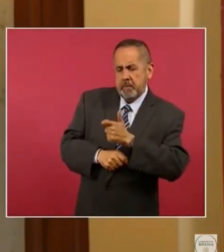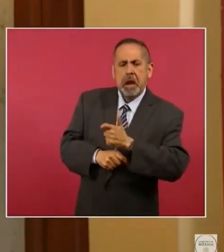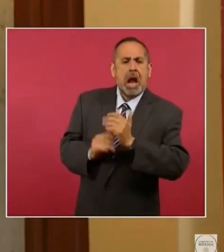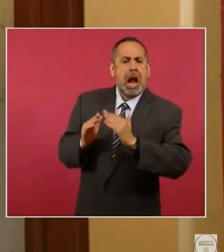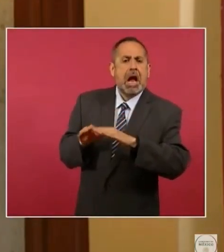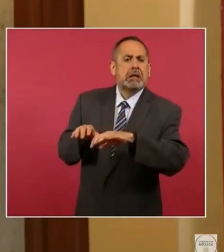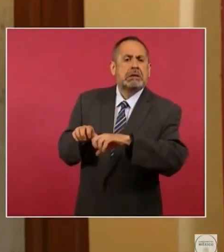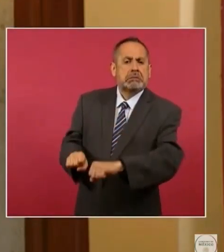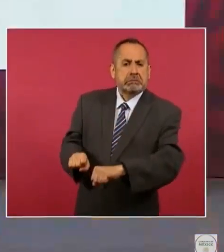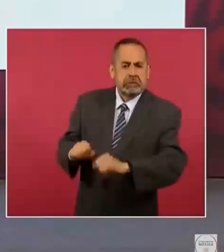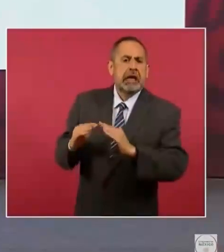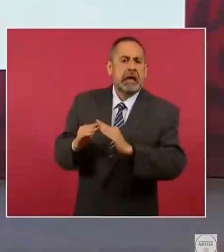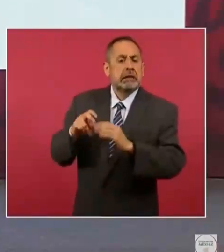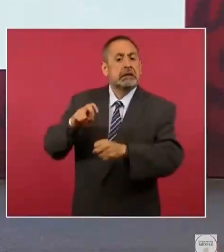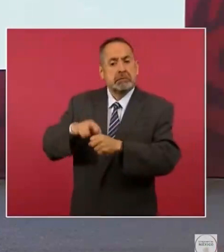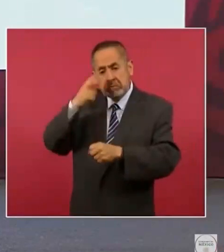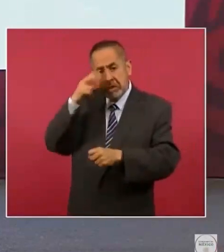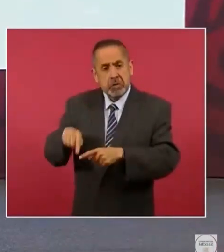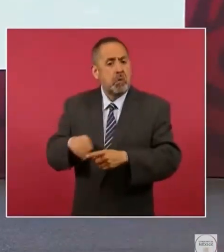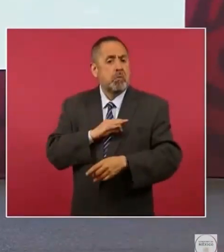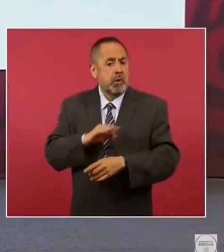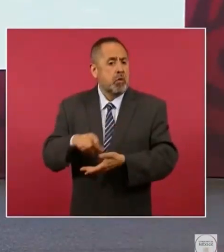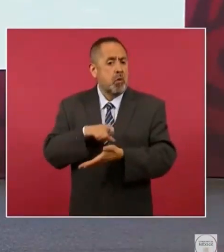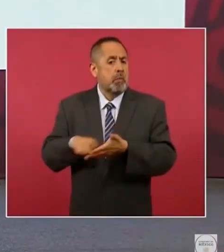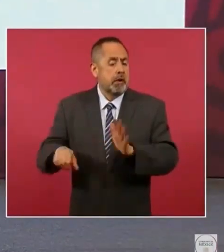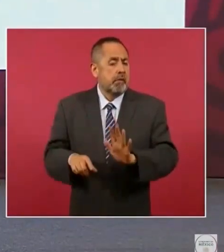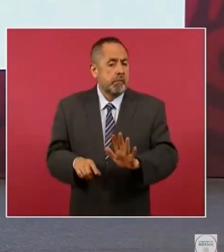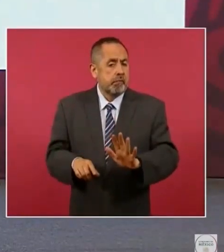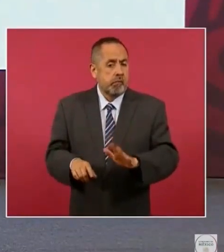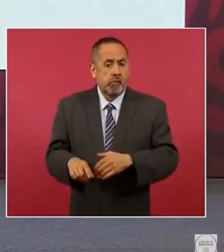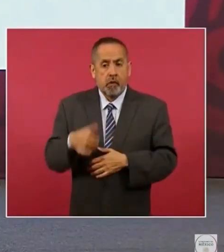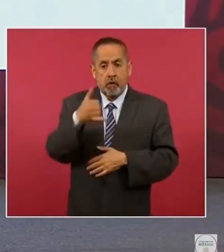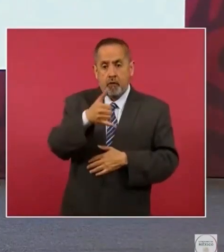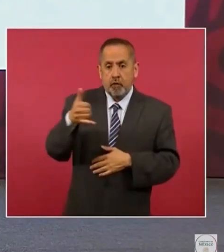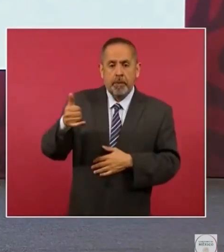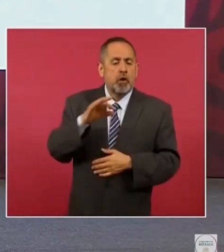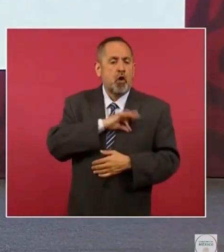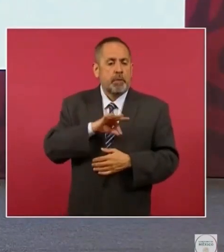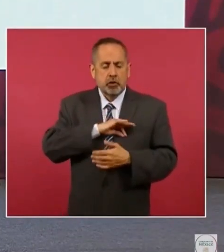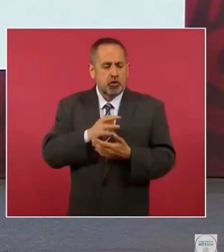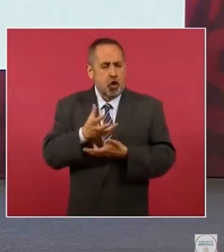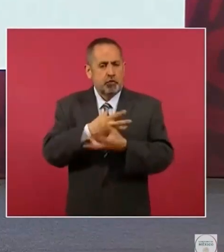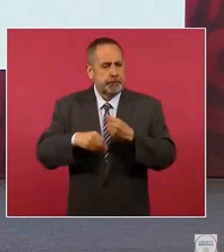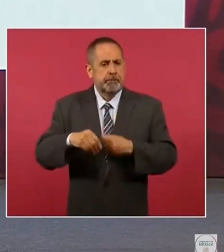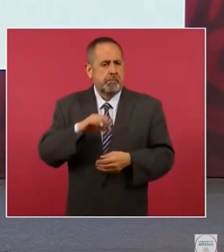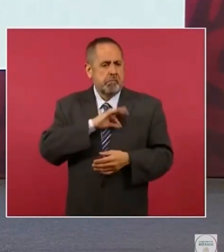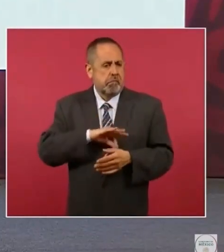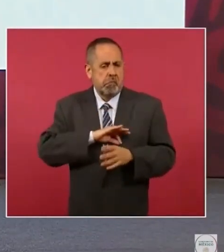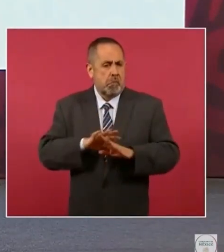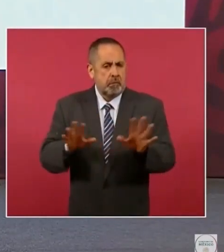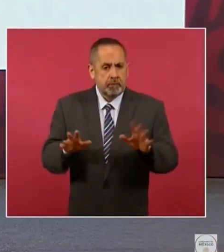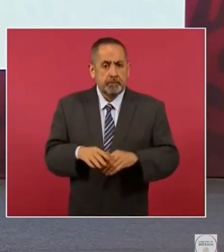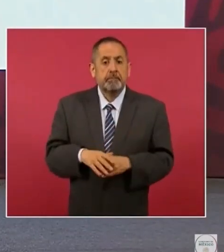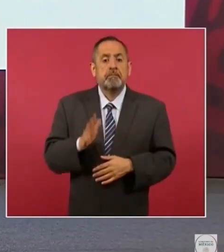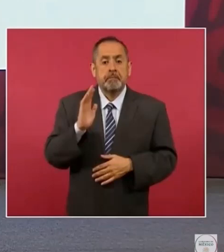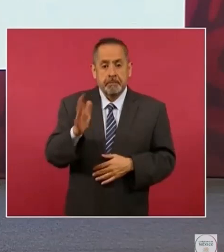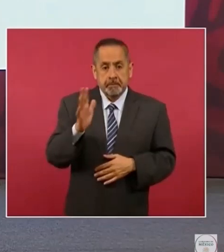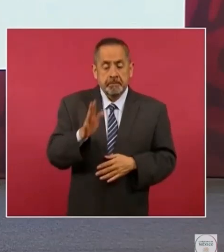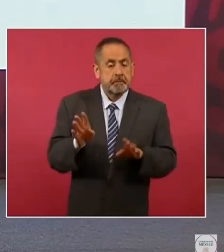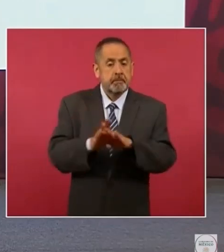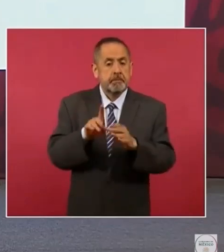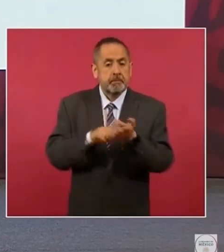crédito de su familiar aquí en México. El Infonavit absorbe las comisiones de las remesadoras y se han obtenido a través de